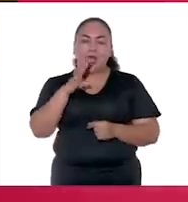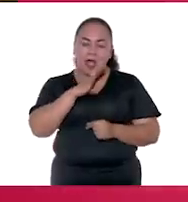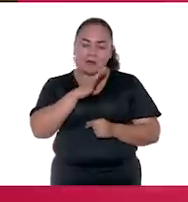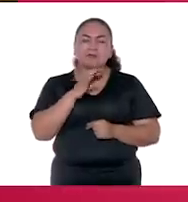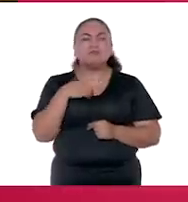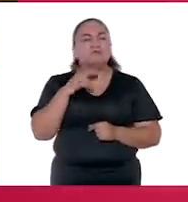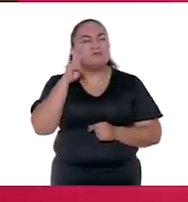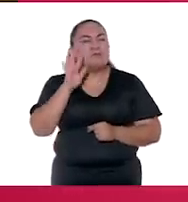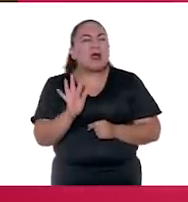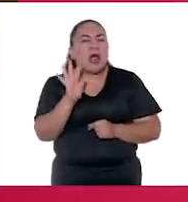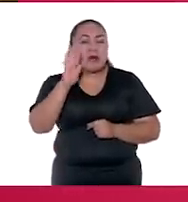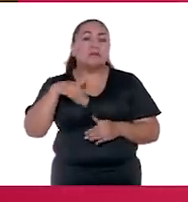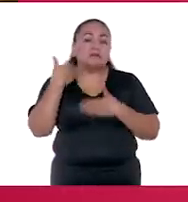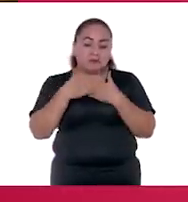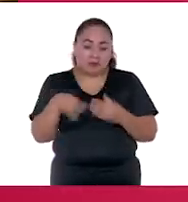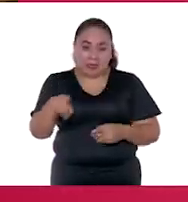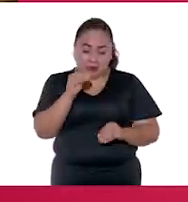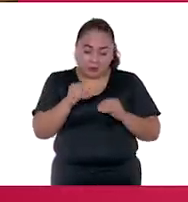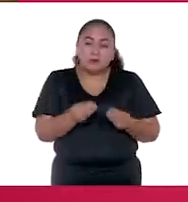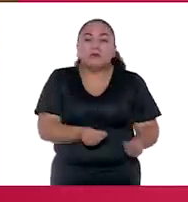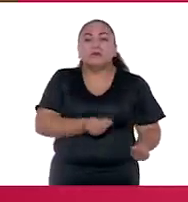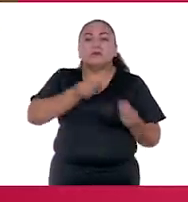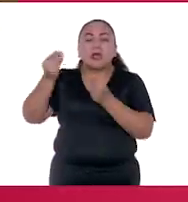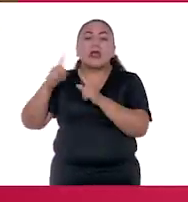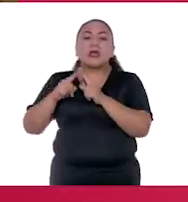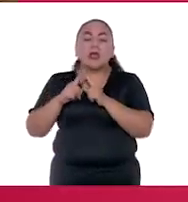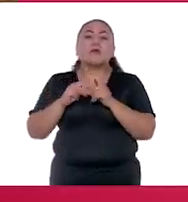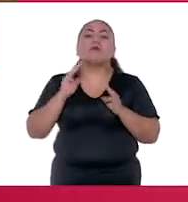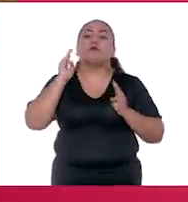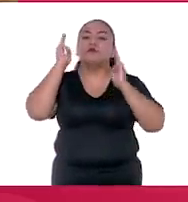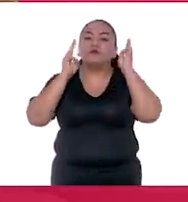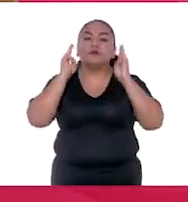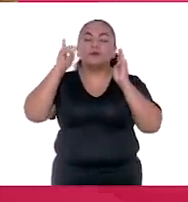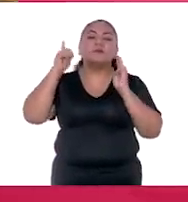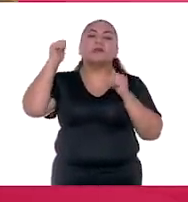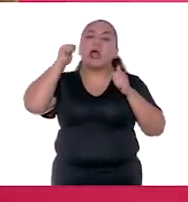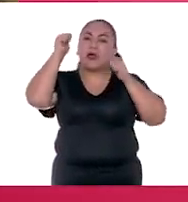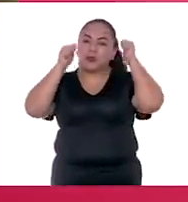Me parece que se va a donar al Instituto de Antropología para su estudio.